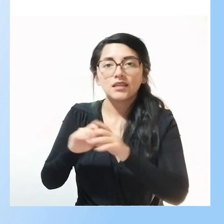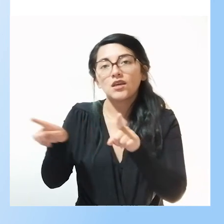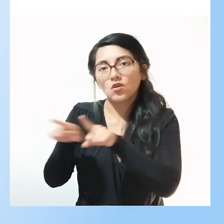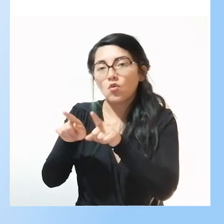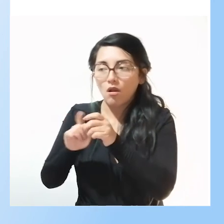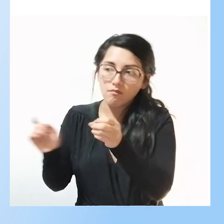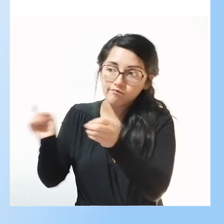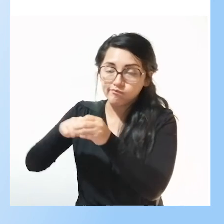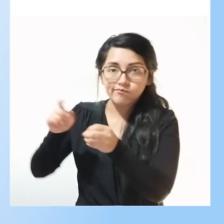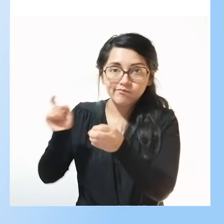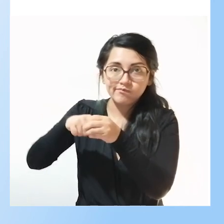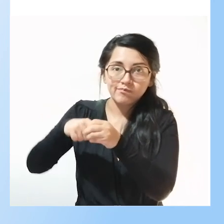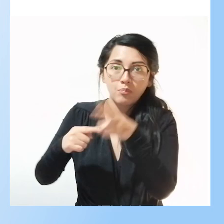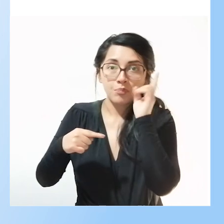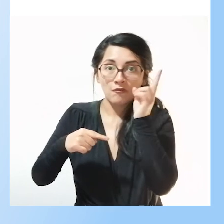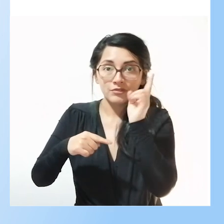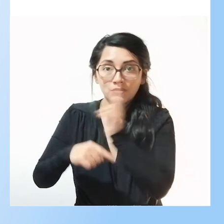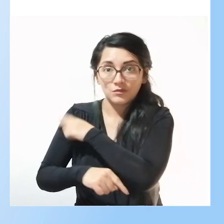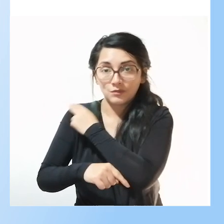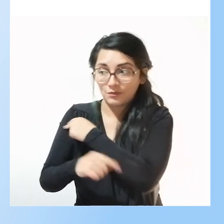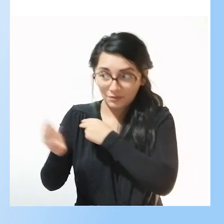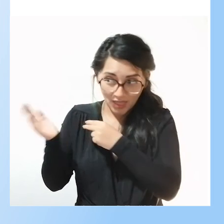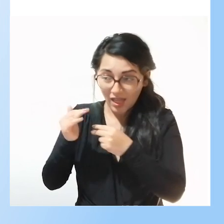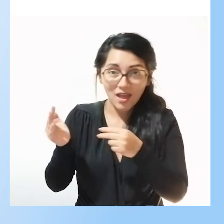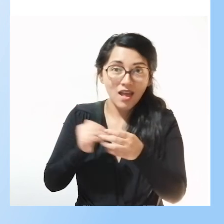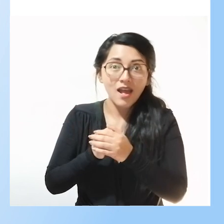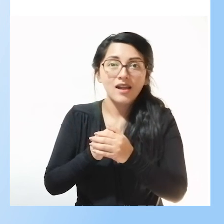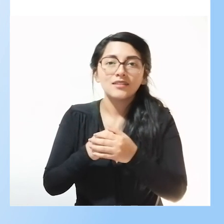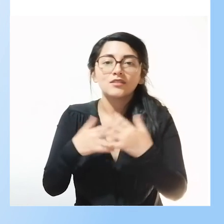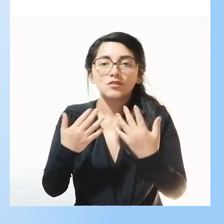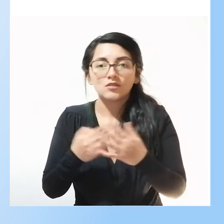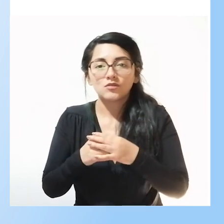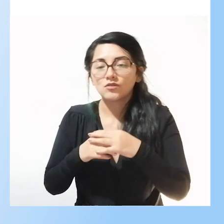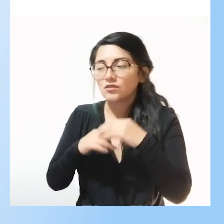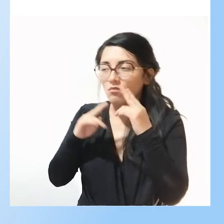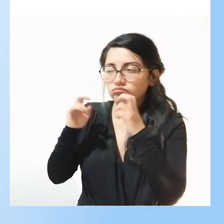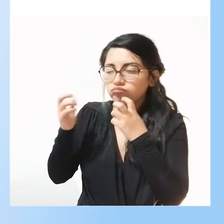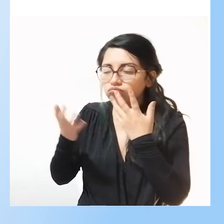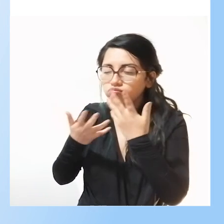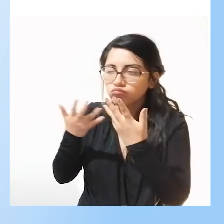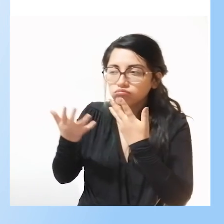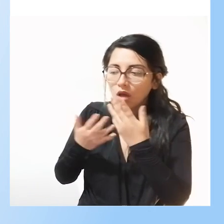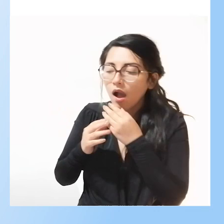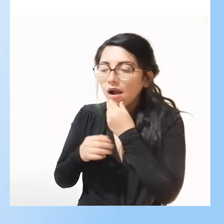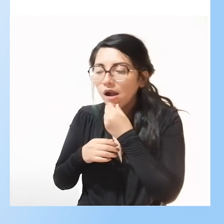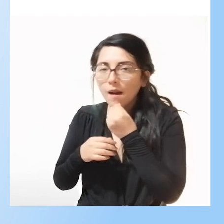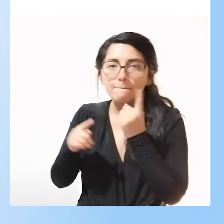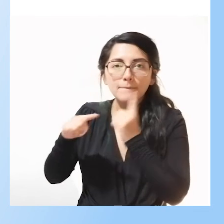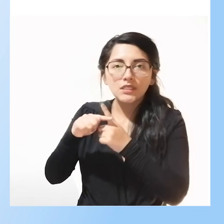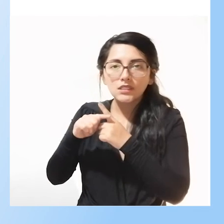implicando a los propios docentes desde lo que se llama indagación apreciativa. Es decir,